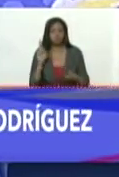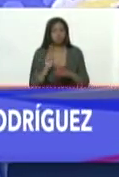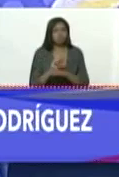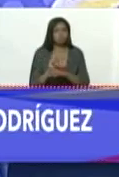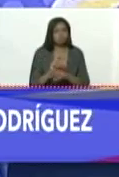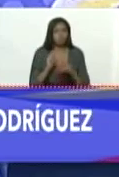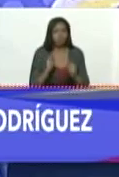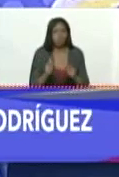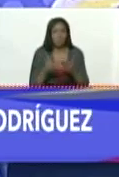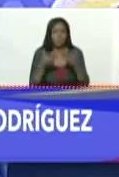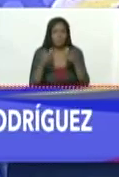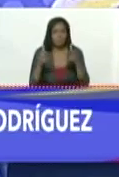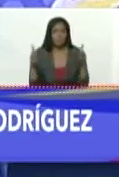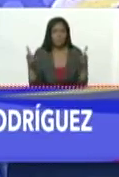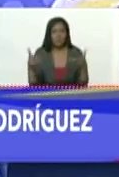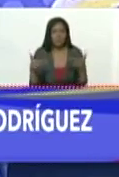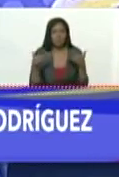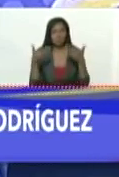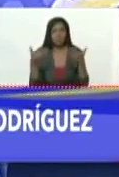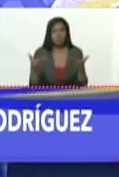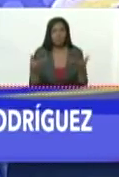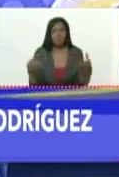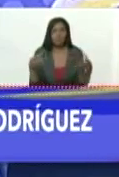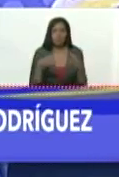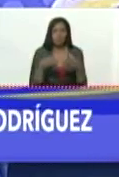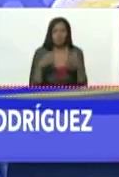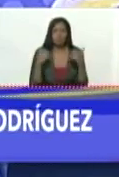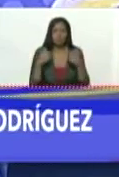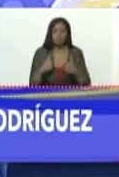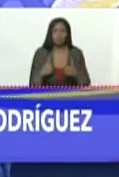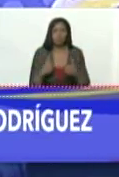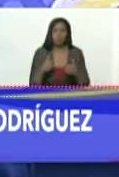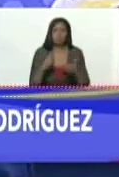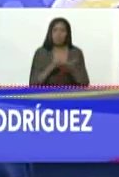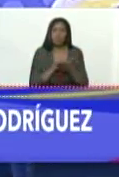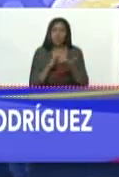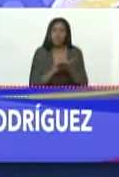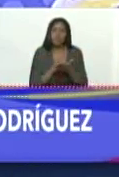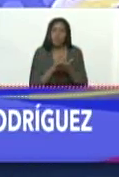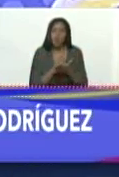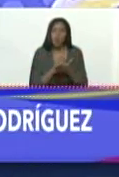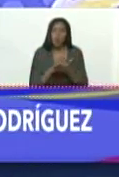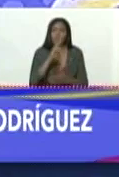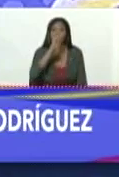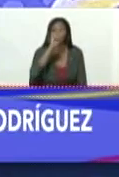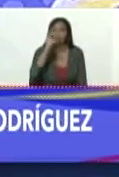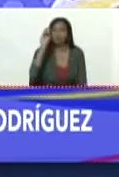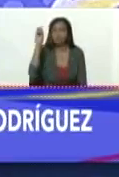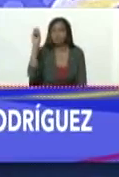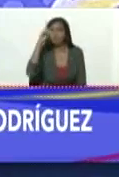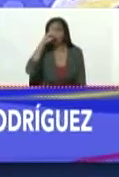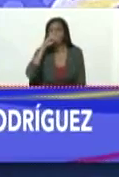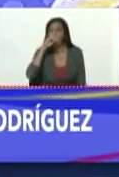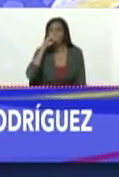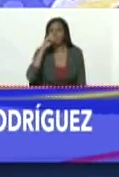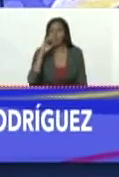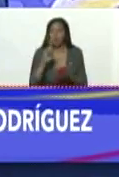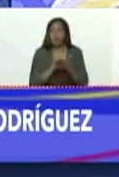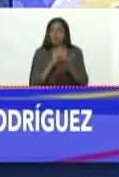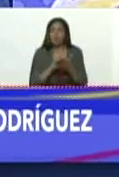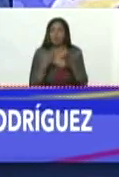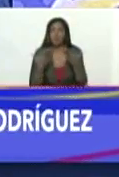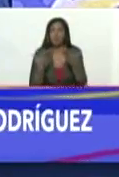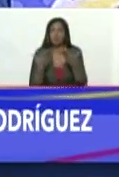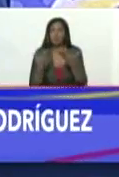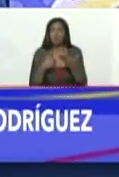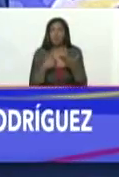y ampliando la entrega de la colección Bicentenario. Precisamente aquí está la colección Bicentenario. Hoy le